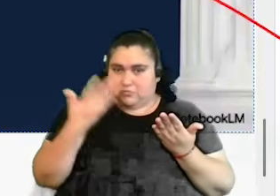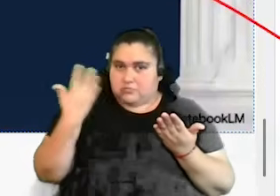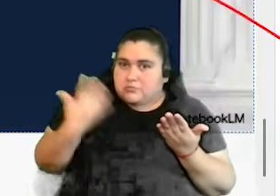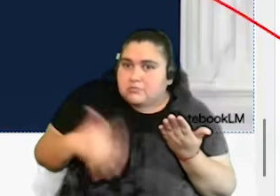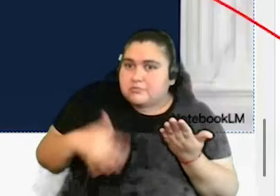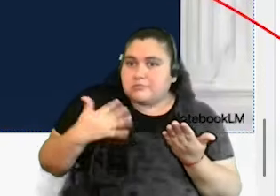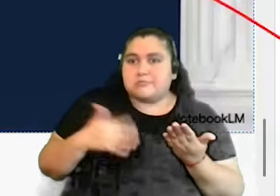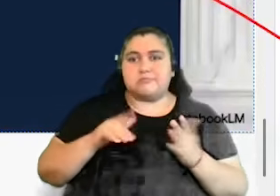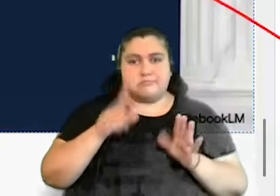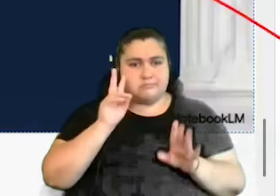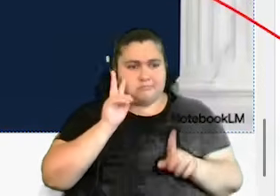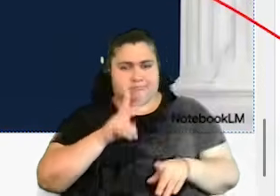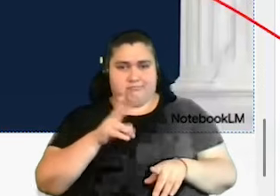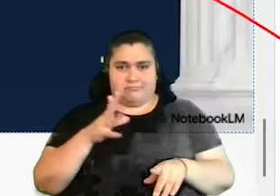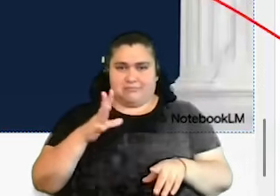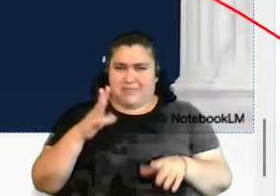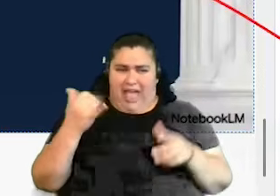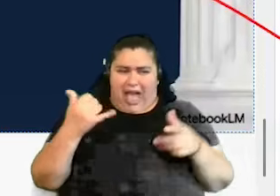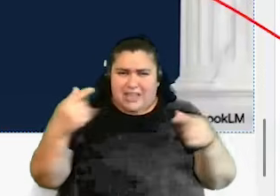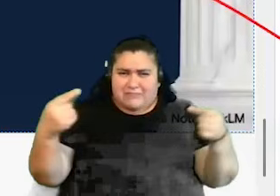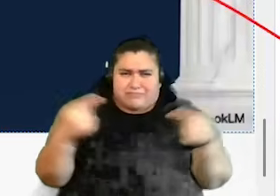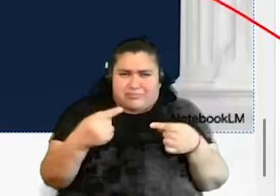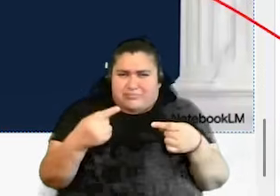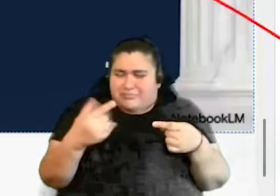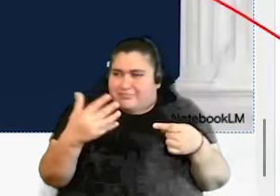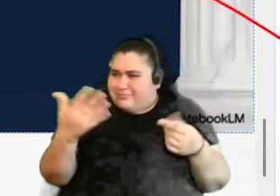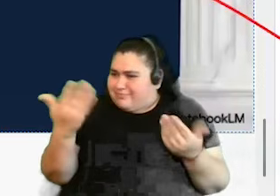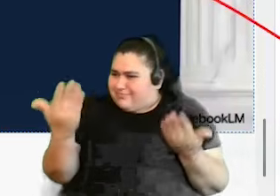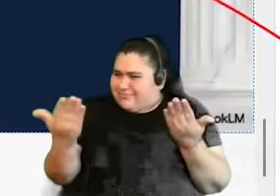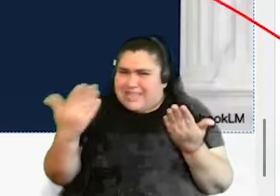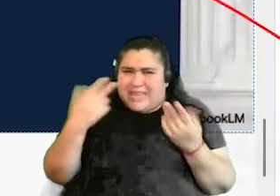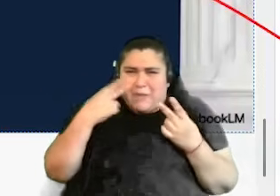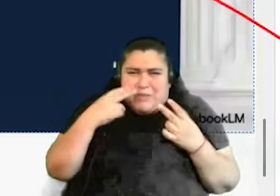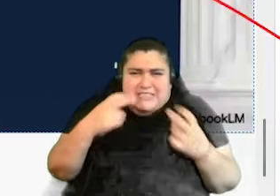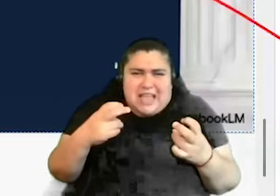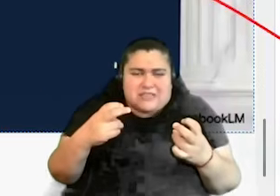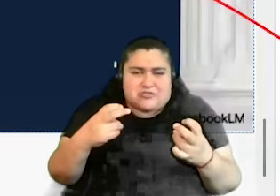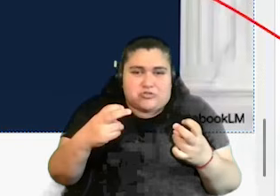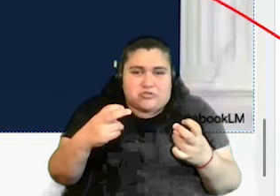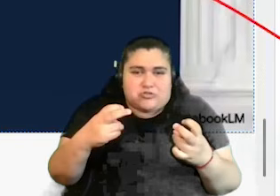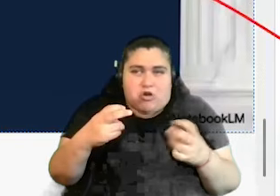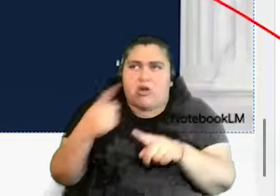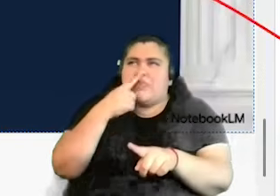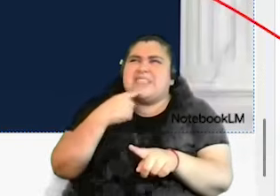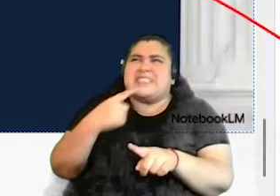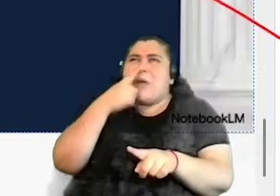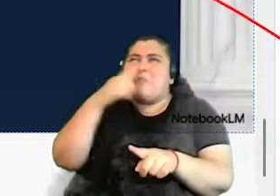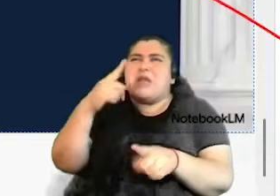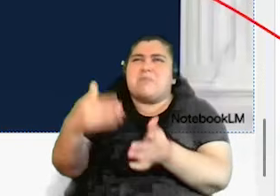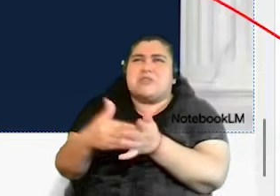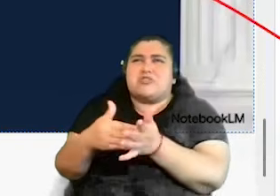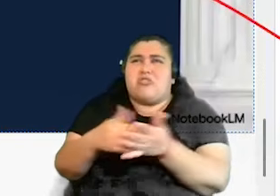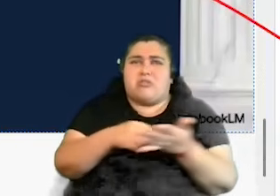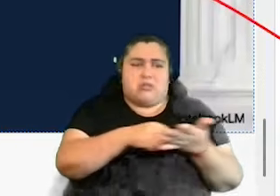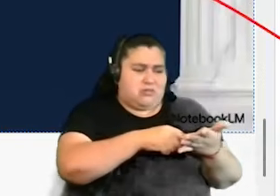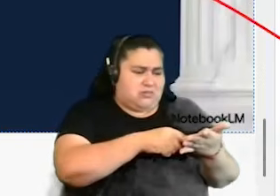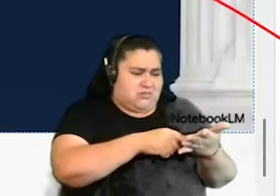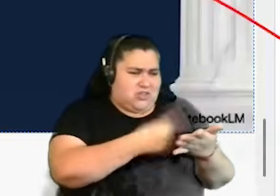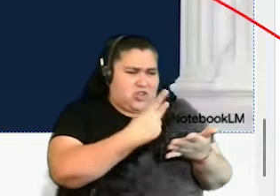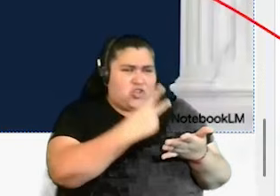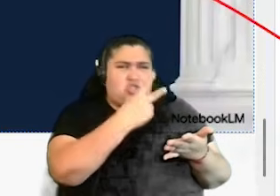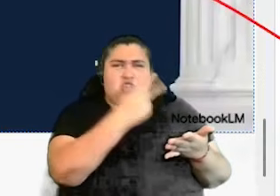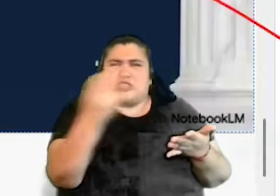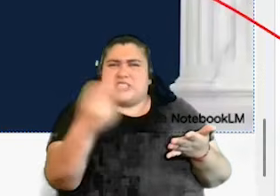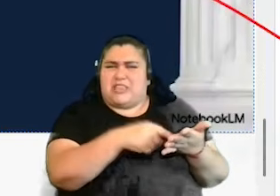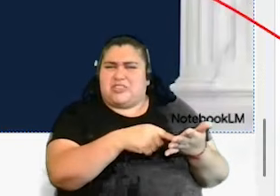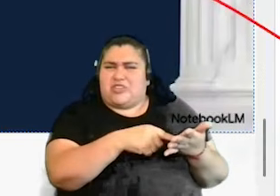propio tipo que están jugando en entradas y salidas. Investigación dice este tipo vendió 1.000 millones y en realidad había vendido 200.